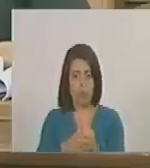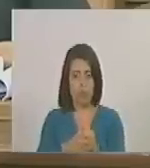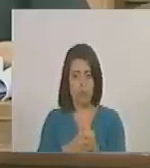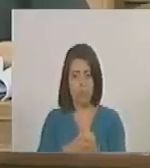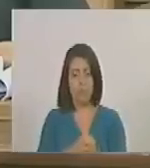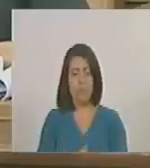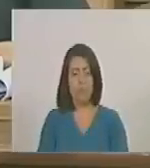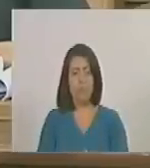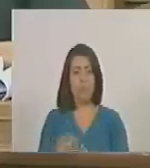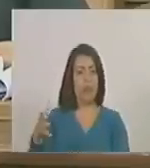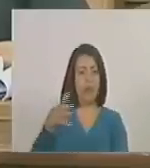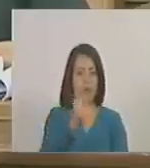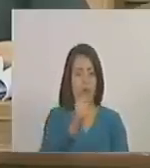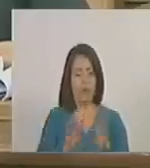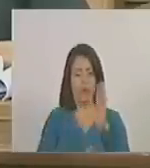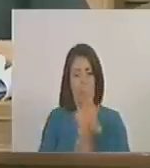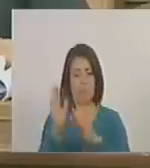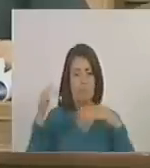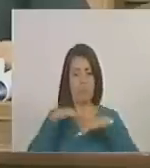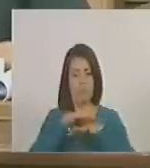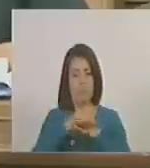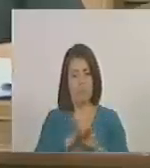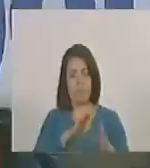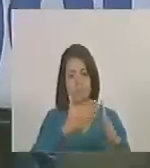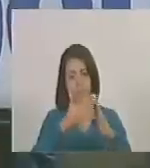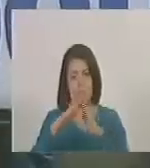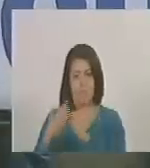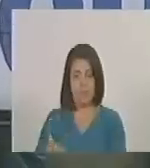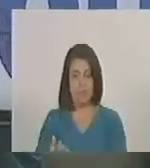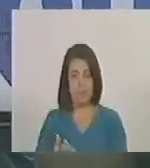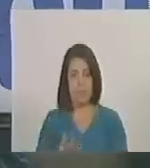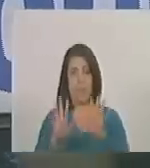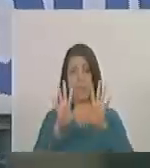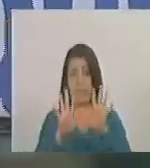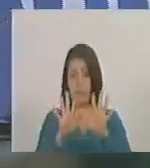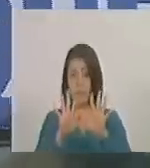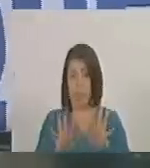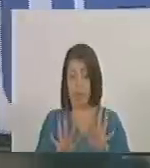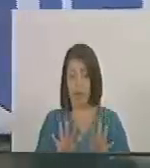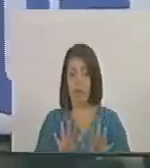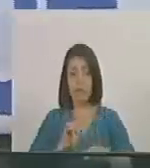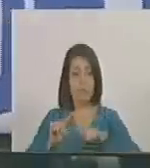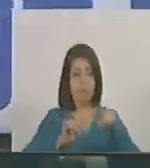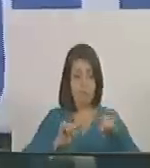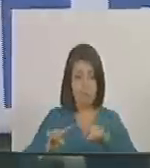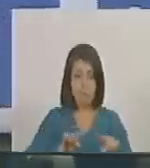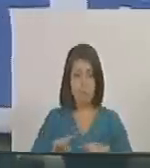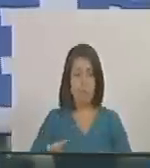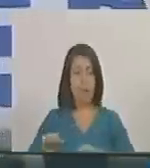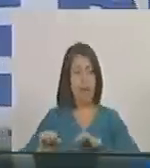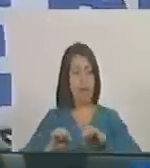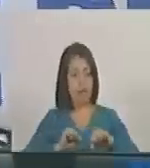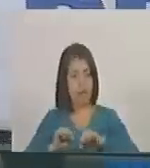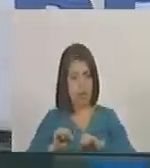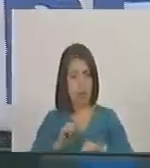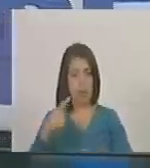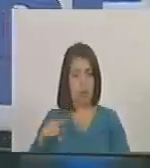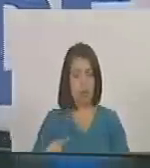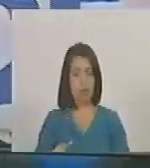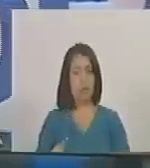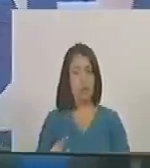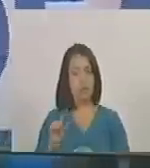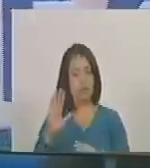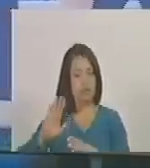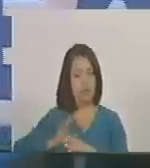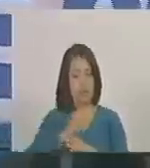que orientarán al logro del desarrollo integral de la comunidad. 10. Gestión. Son las acciones que exigen el